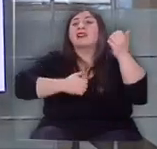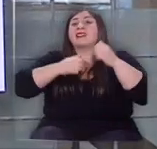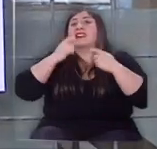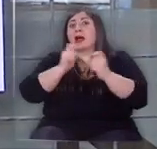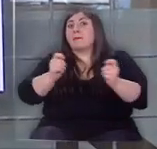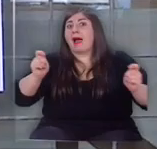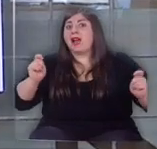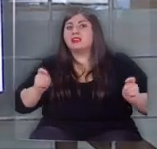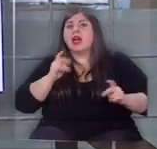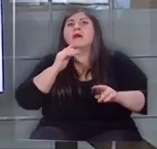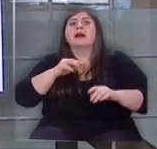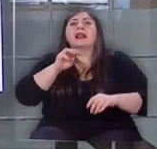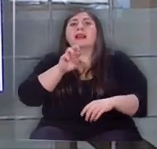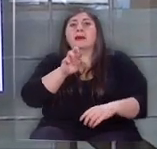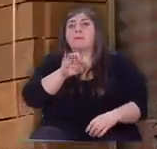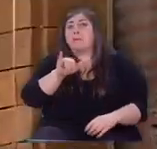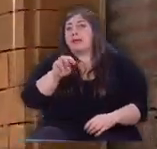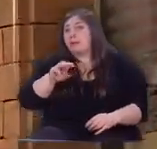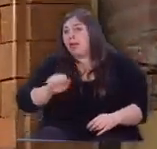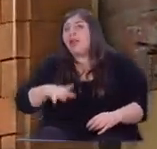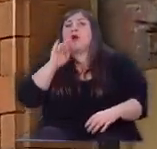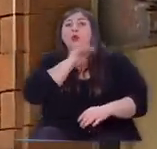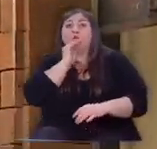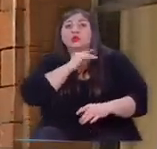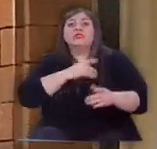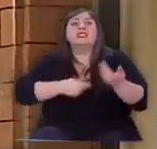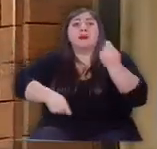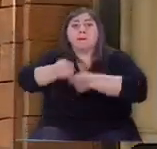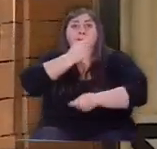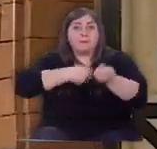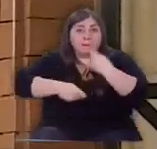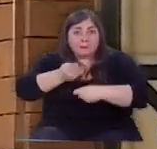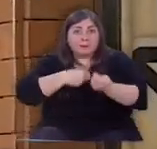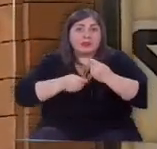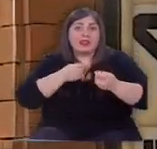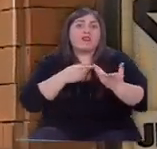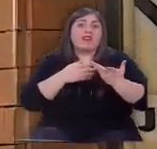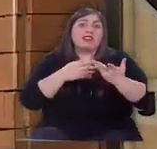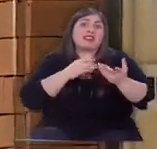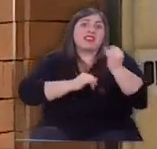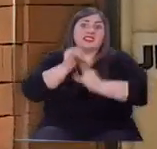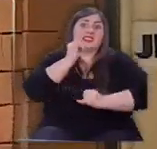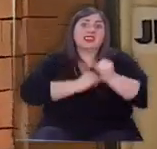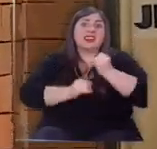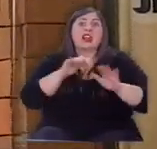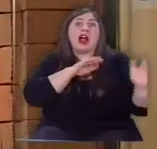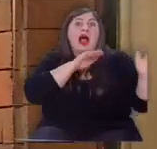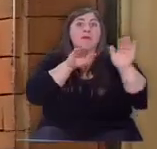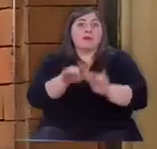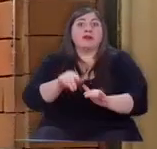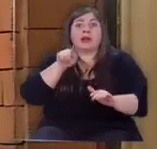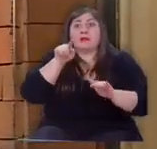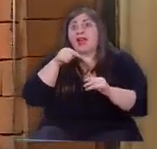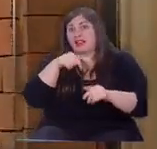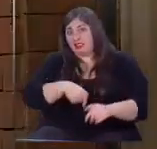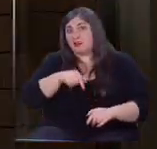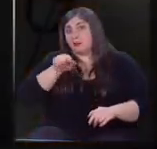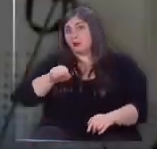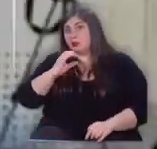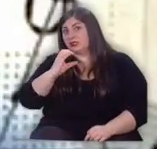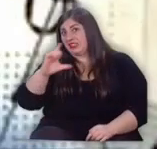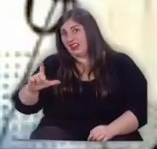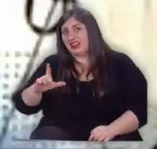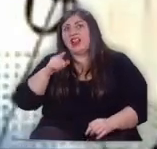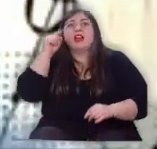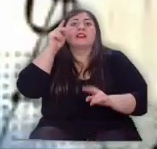sumen al comercio electrónico a través de la plataforma apoyameaquí.cl. Estamos poniendo a disposición una herramienta